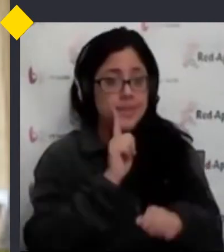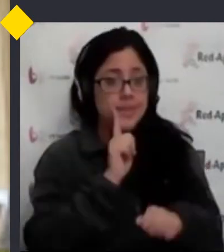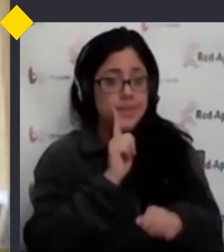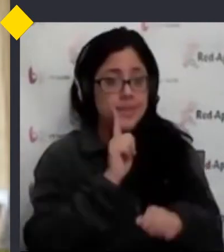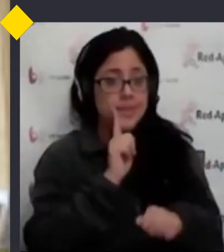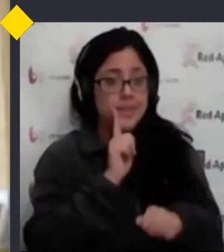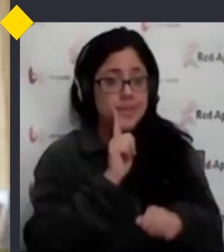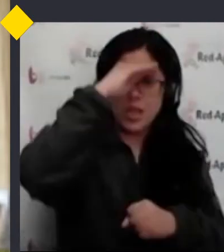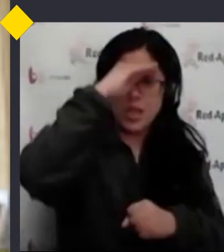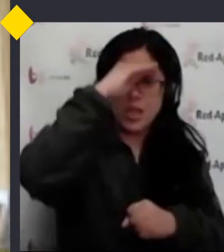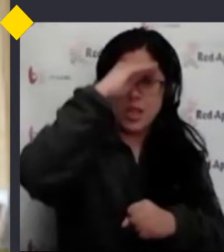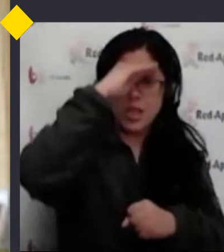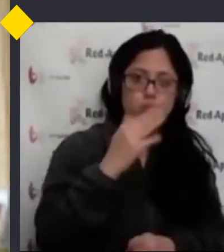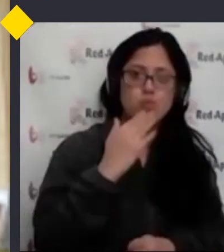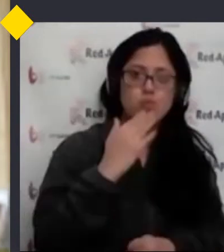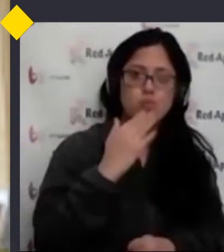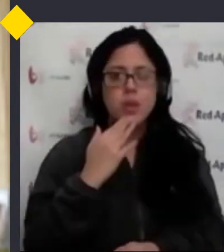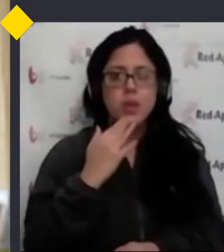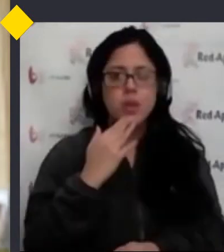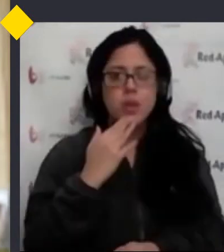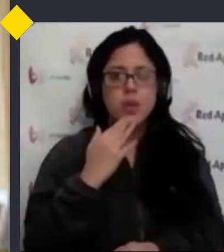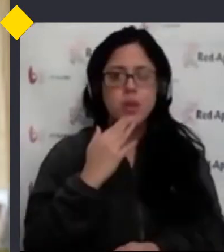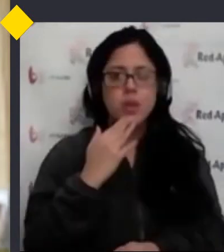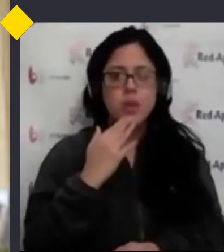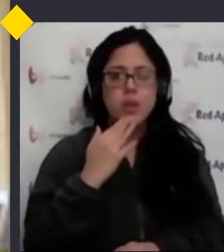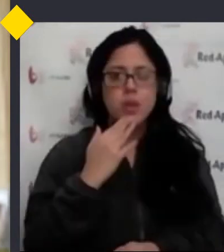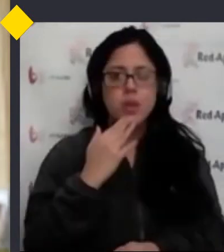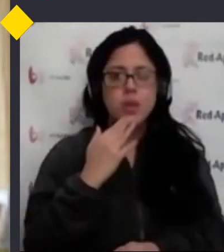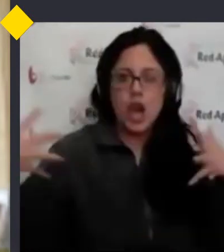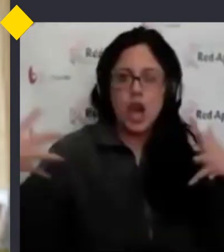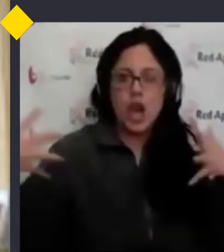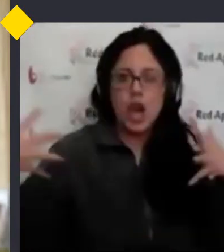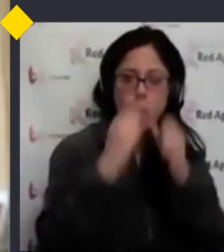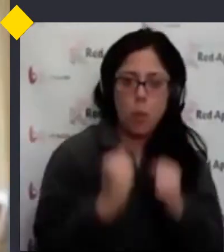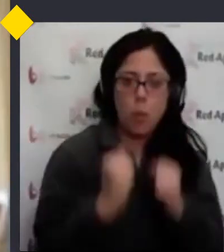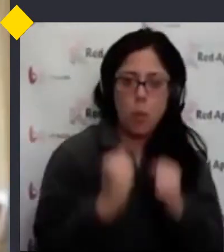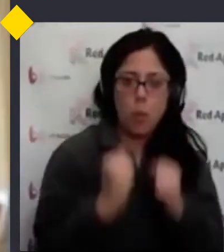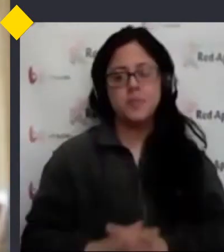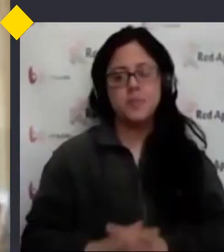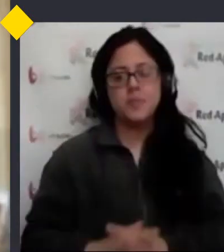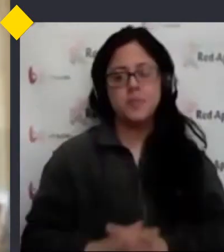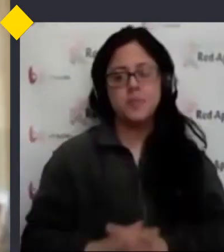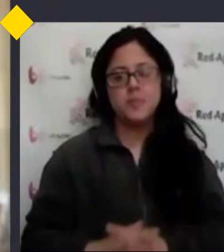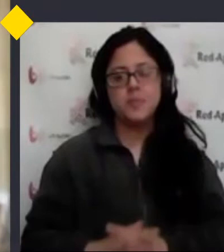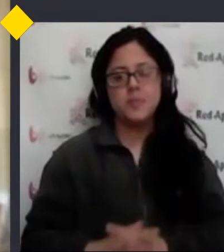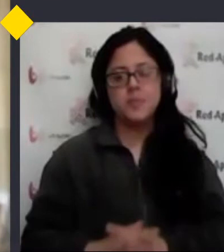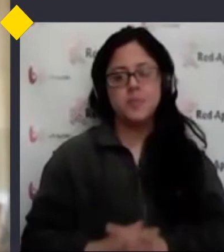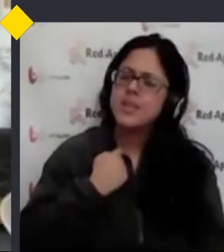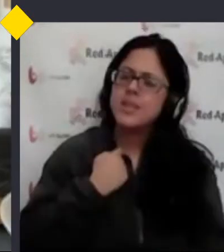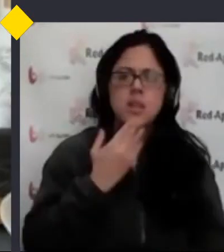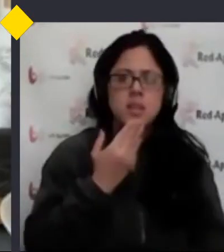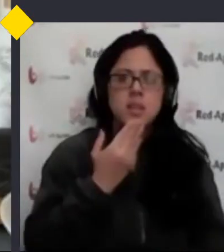que obviamente en tener miradas distintas y miradas complementarias. No, muchas gracias. Muy, muy, muy interesante, porque además creo que el